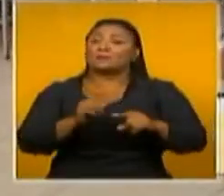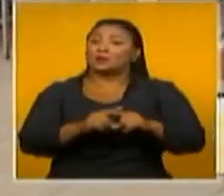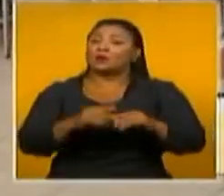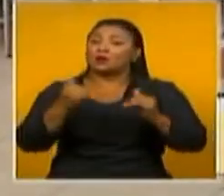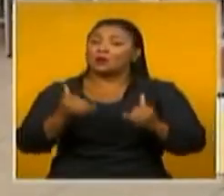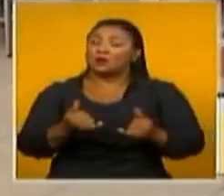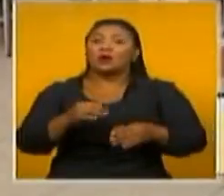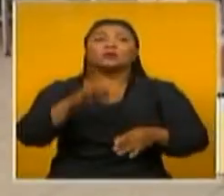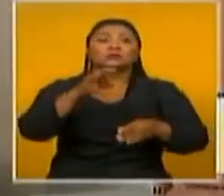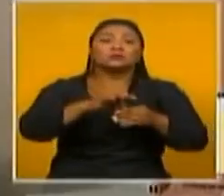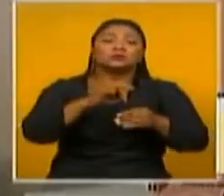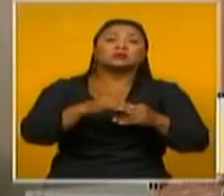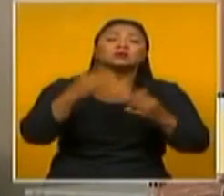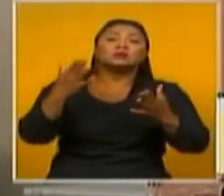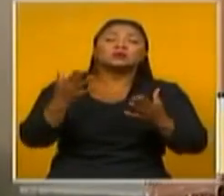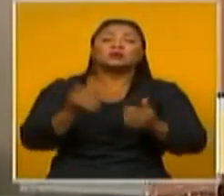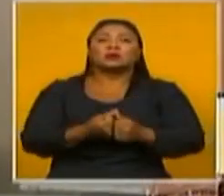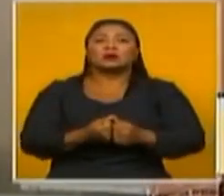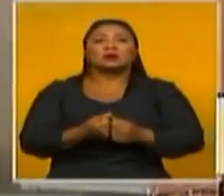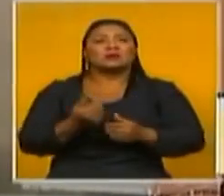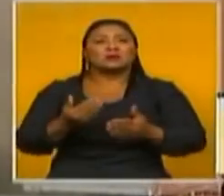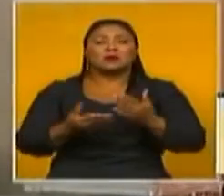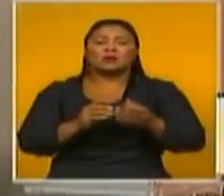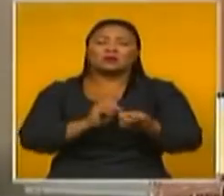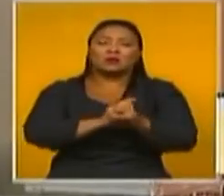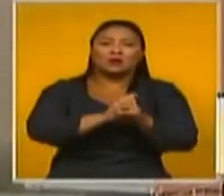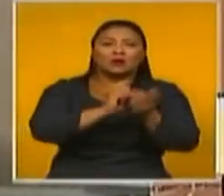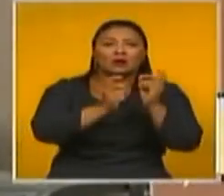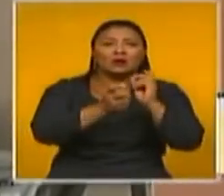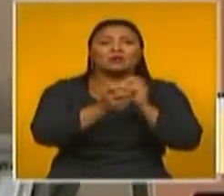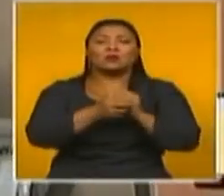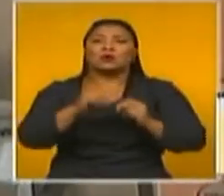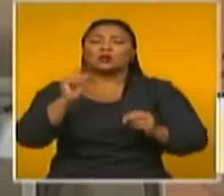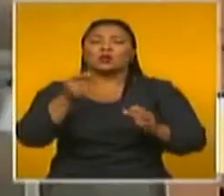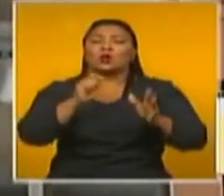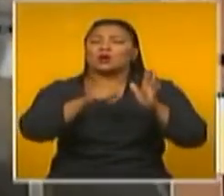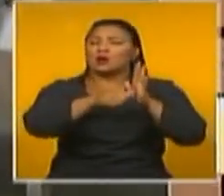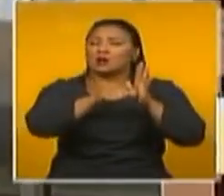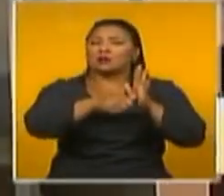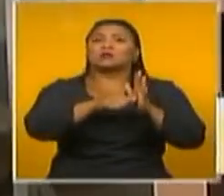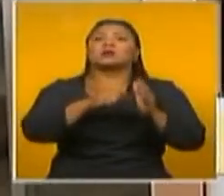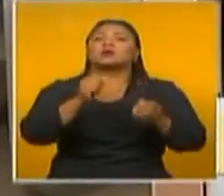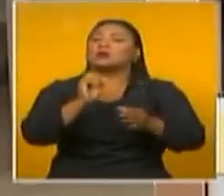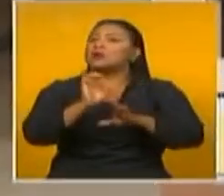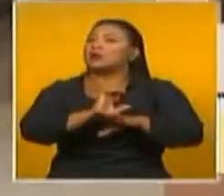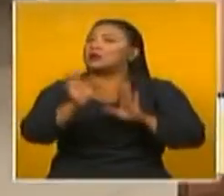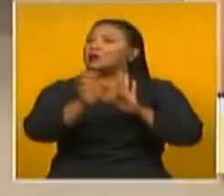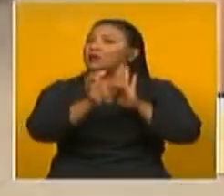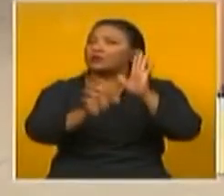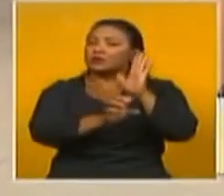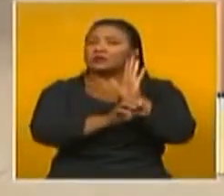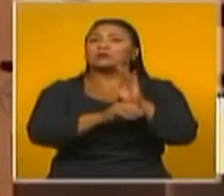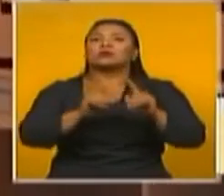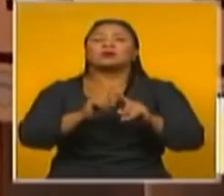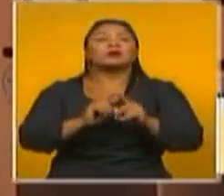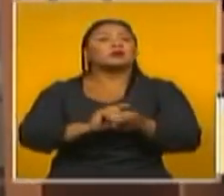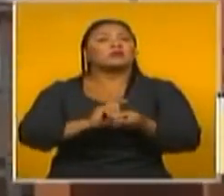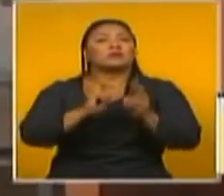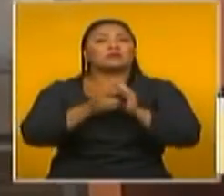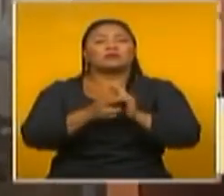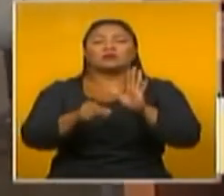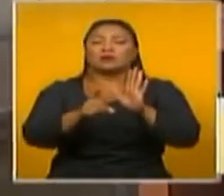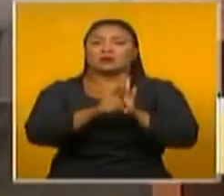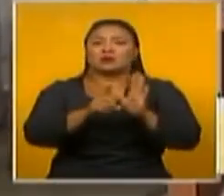una consulta popular que implicaría al menos modificaciones en dos artículos de la Constitución y reformas en varias leyes. ¿Pero por